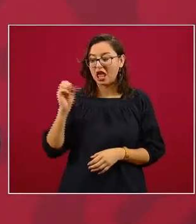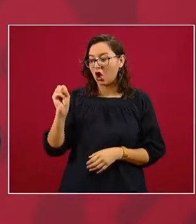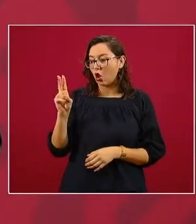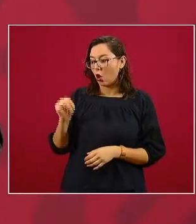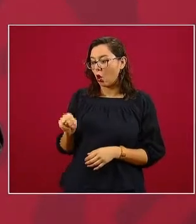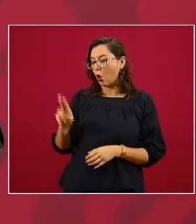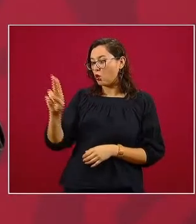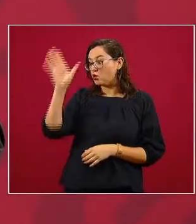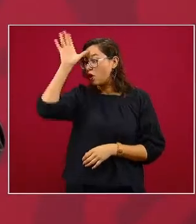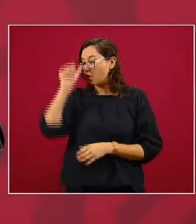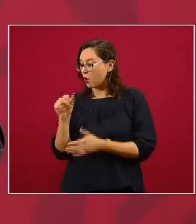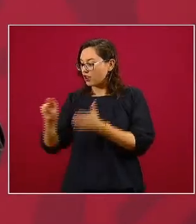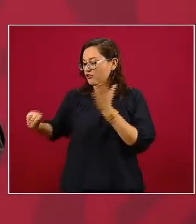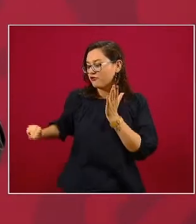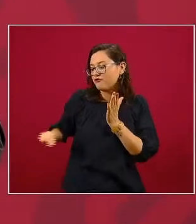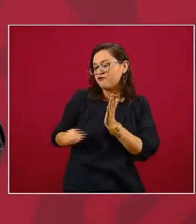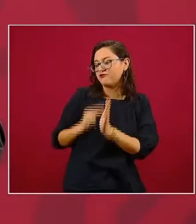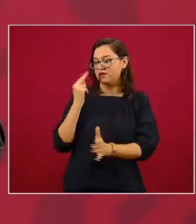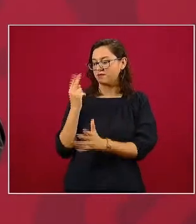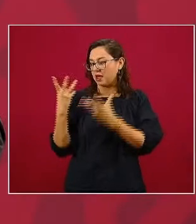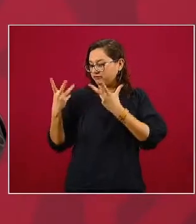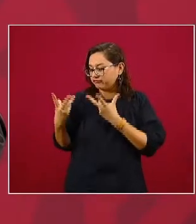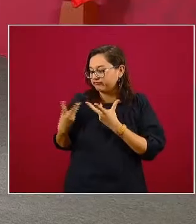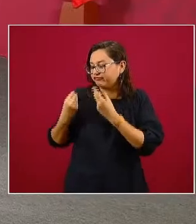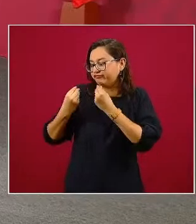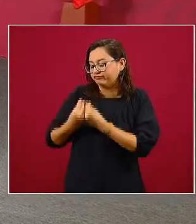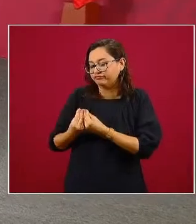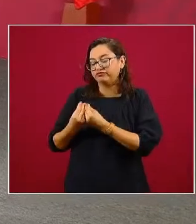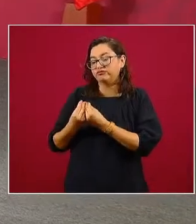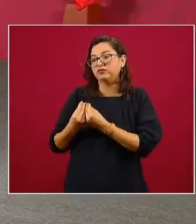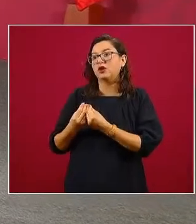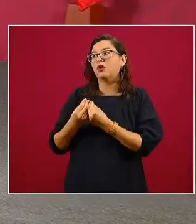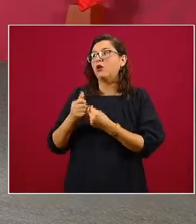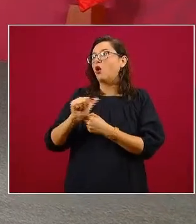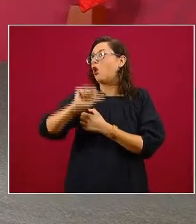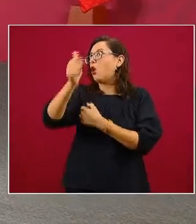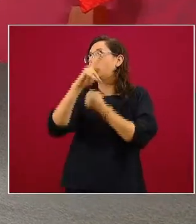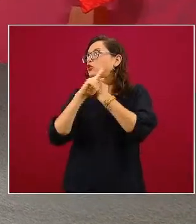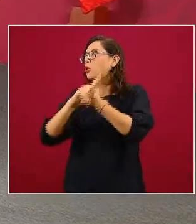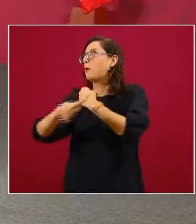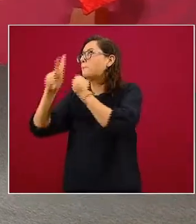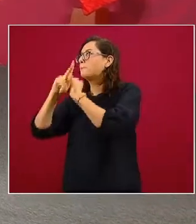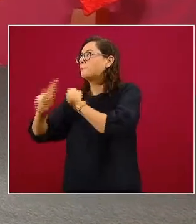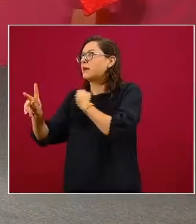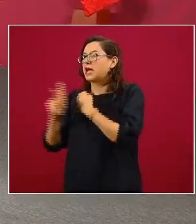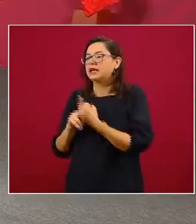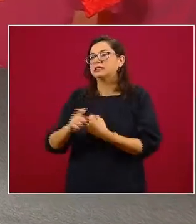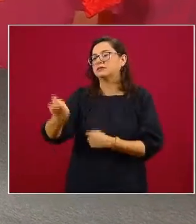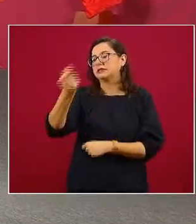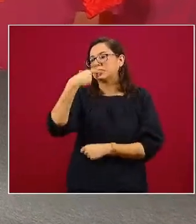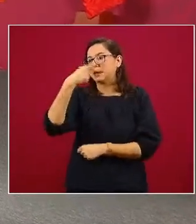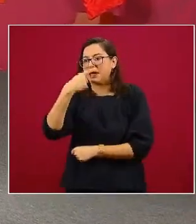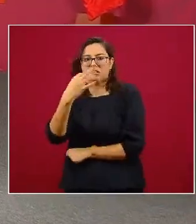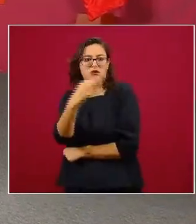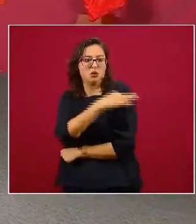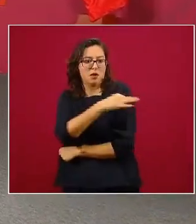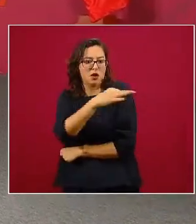para adquirir medicamentos, vacunas, equipos